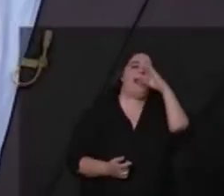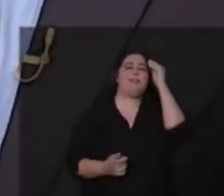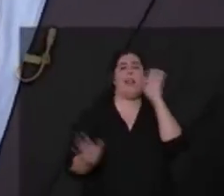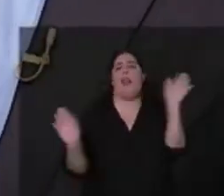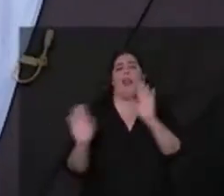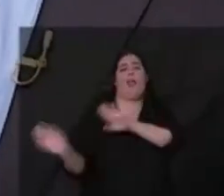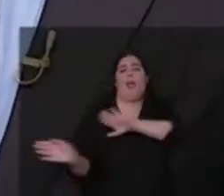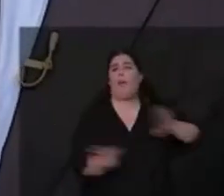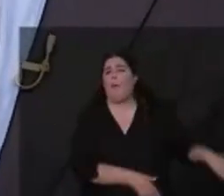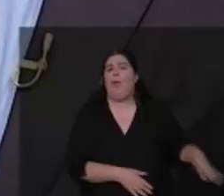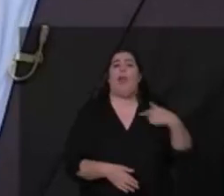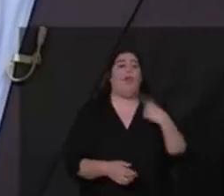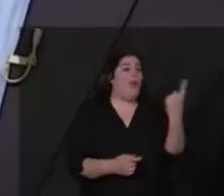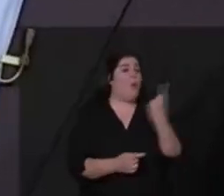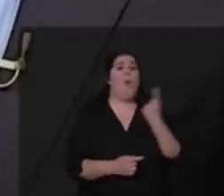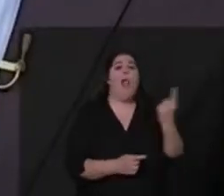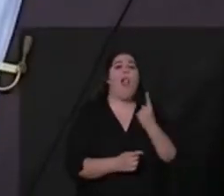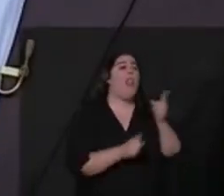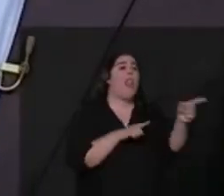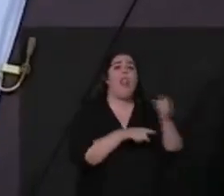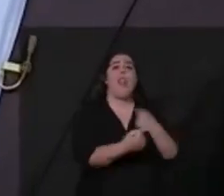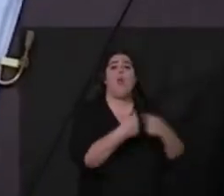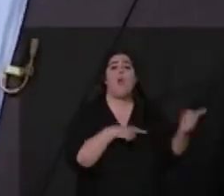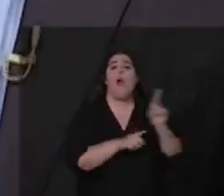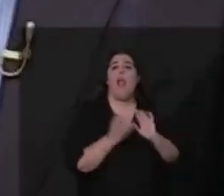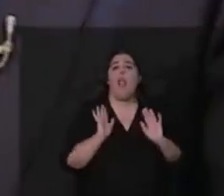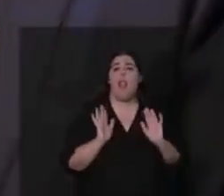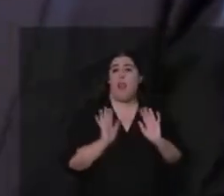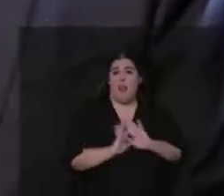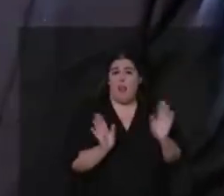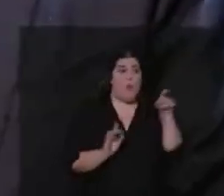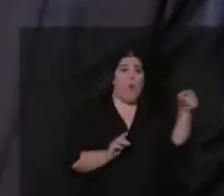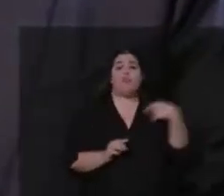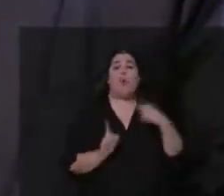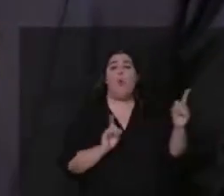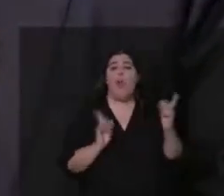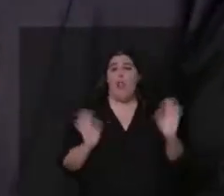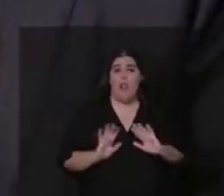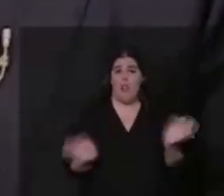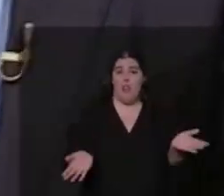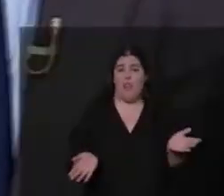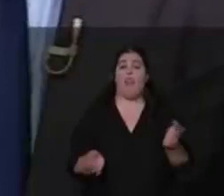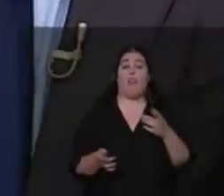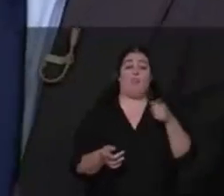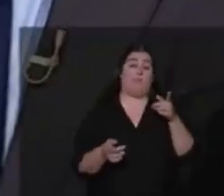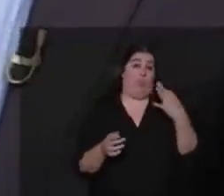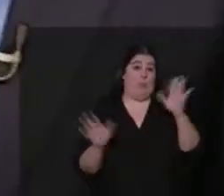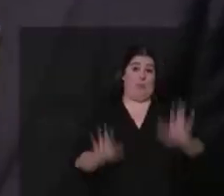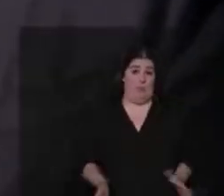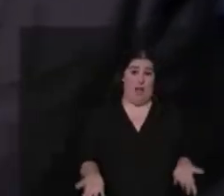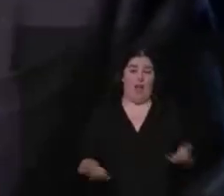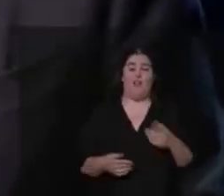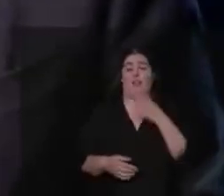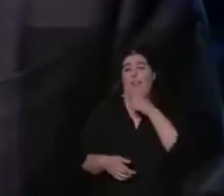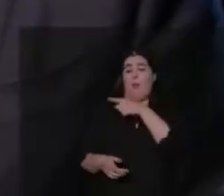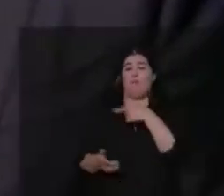repetir, vos o yo, ¿quién va a gobernar la Argentina? ¿Quién está preparado? La verdad, dado lo poco propositivo